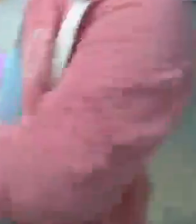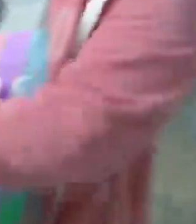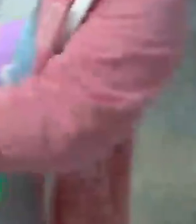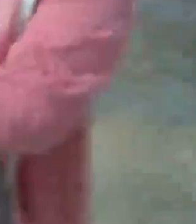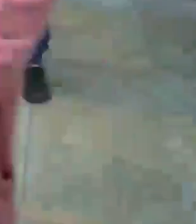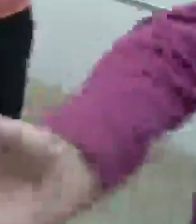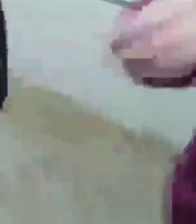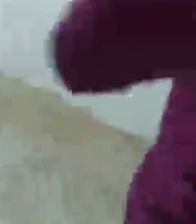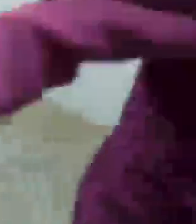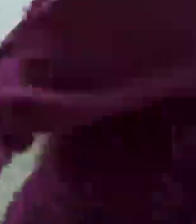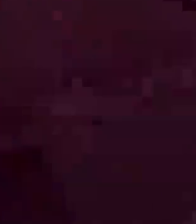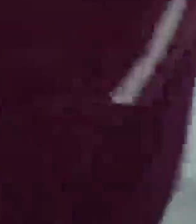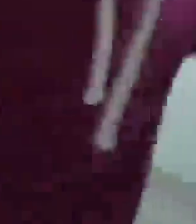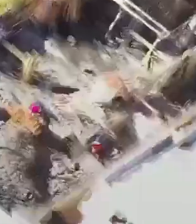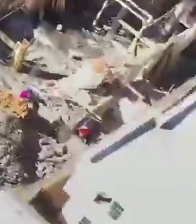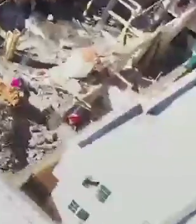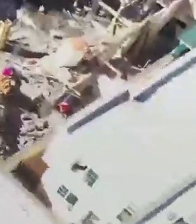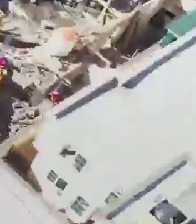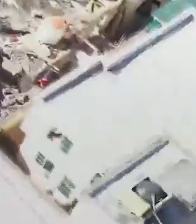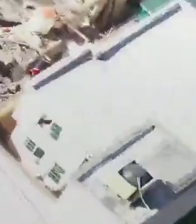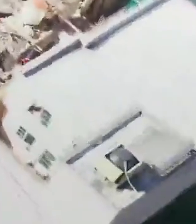ninguno cobra, todo es gratis.